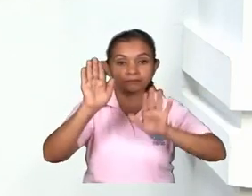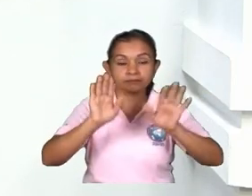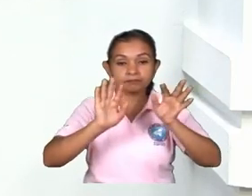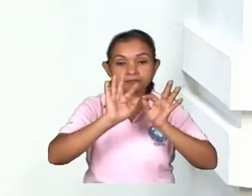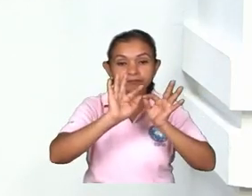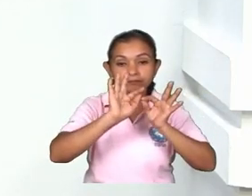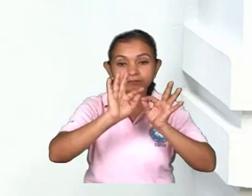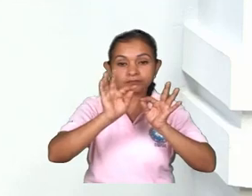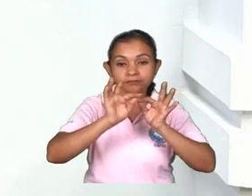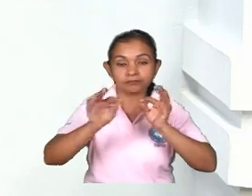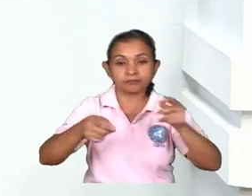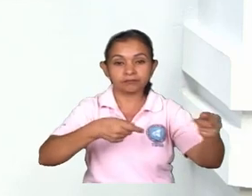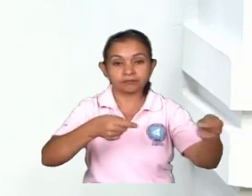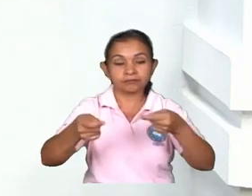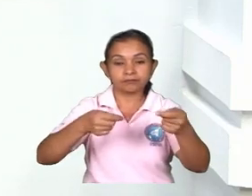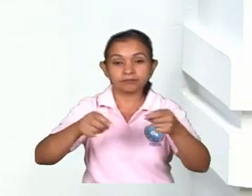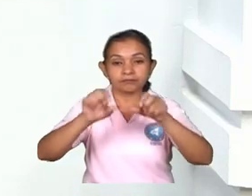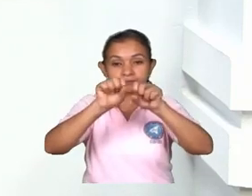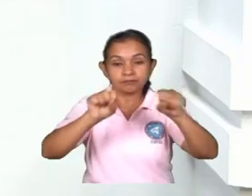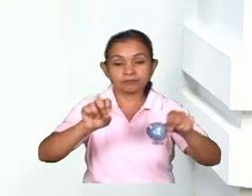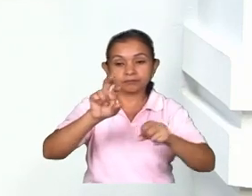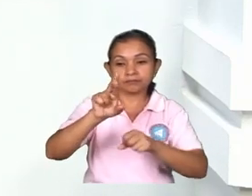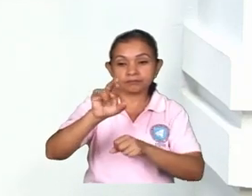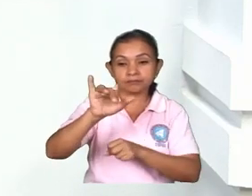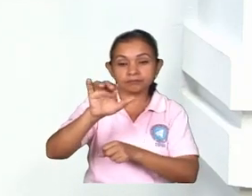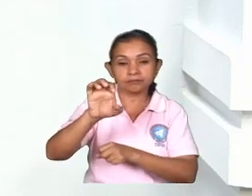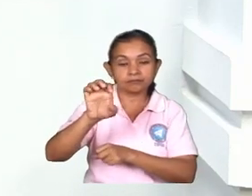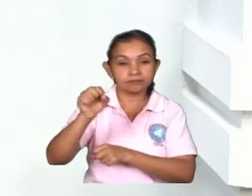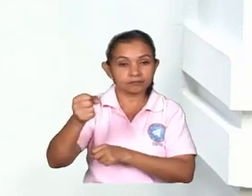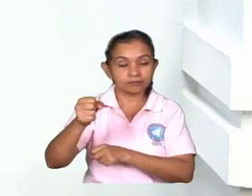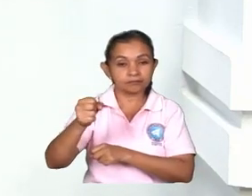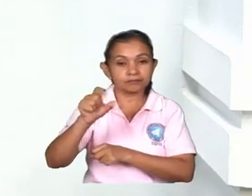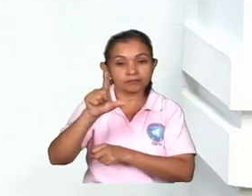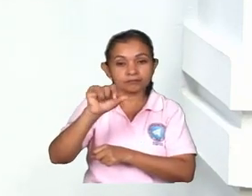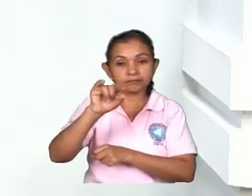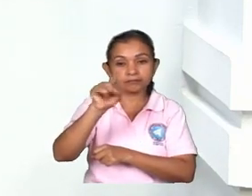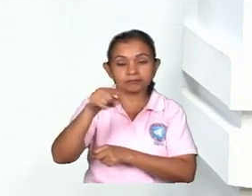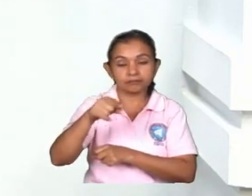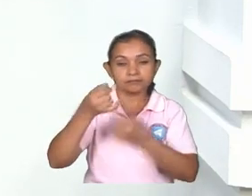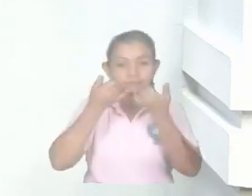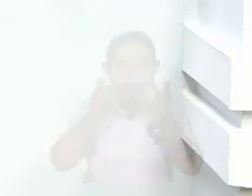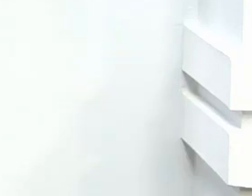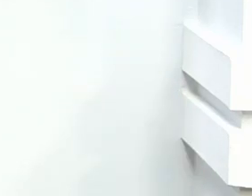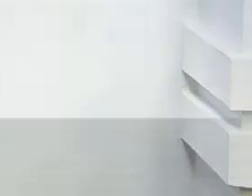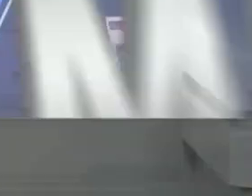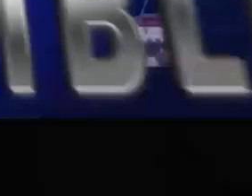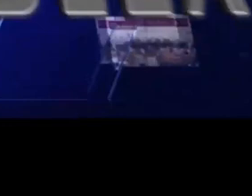de las Bienaventuranzas y de los Santos Reyes. Liz Escoto nos cuenta más a través del siguiente informe.